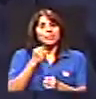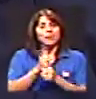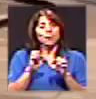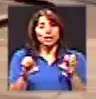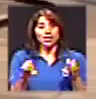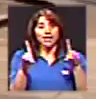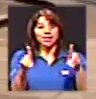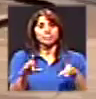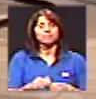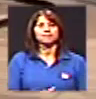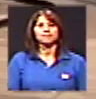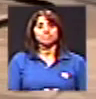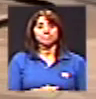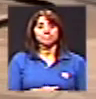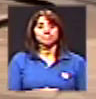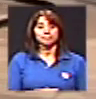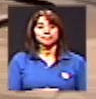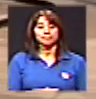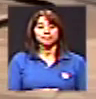académico.